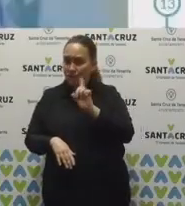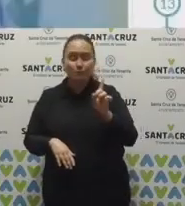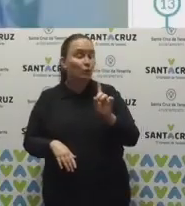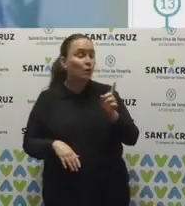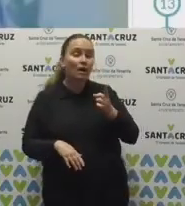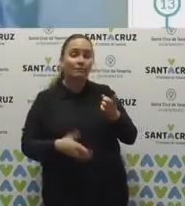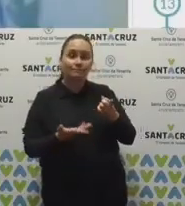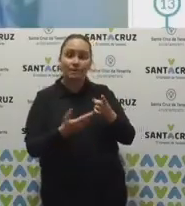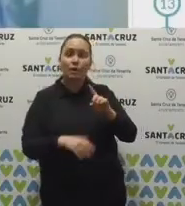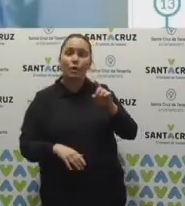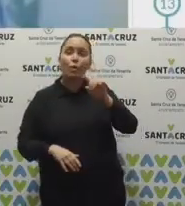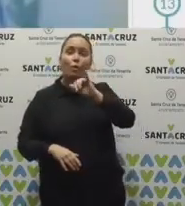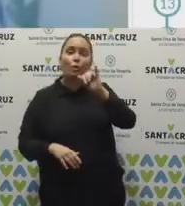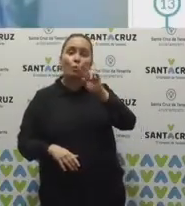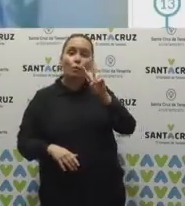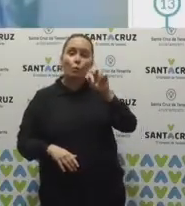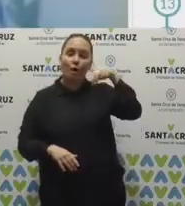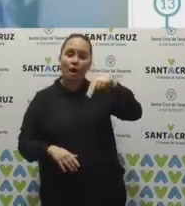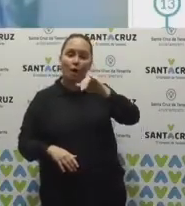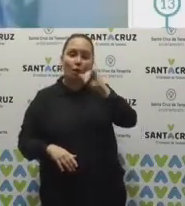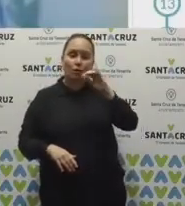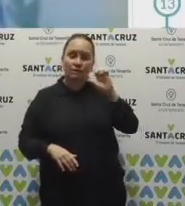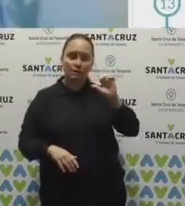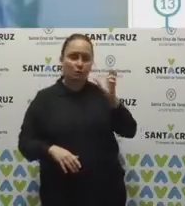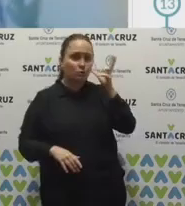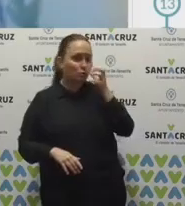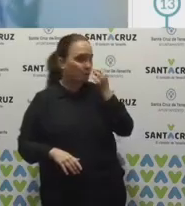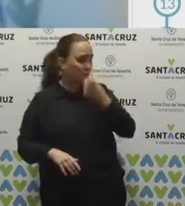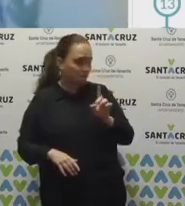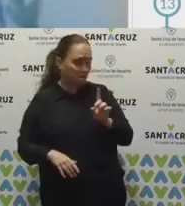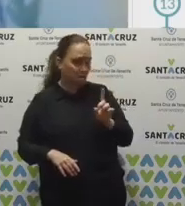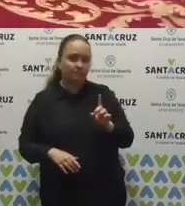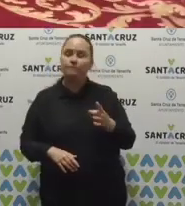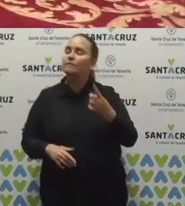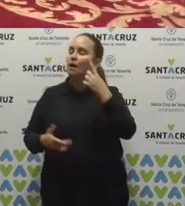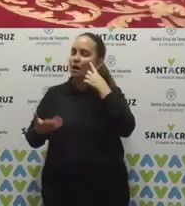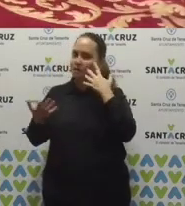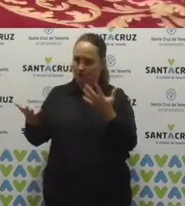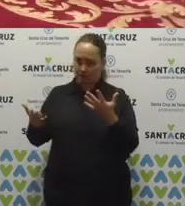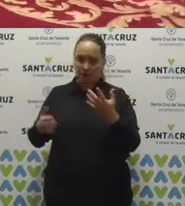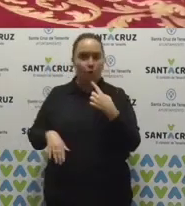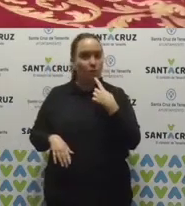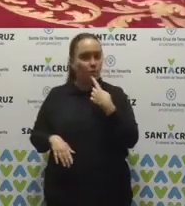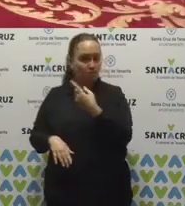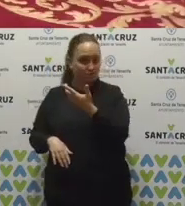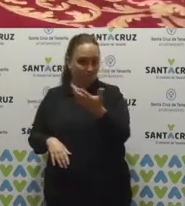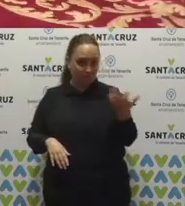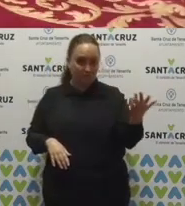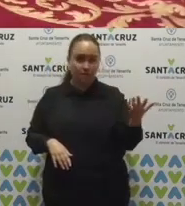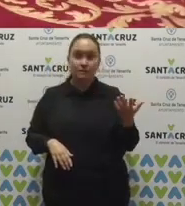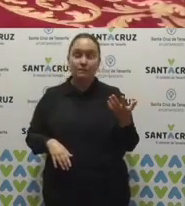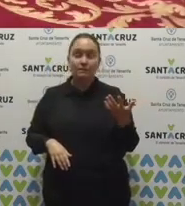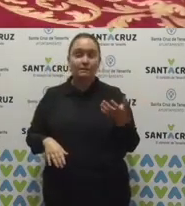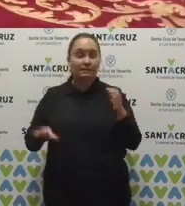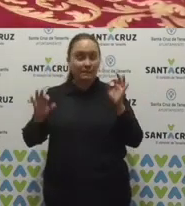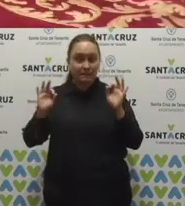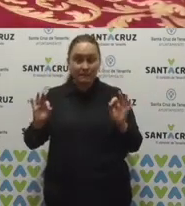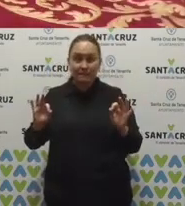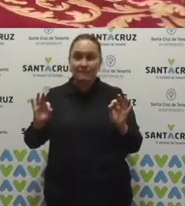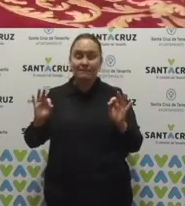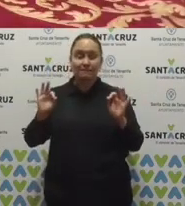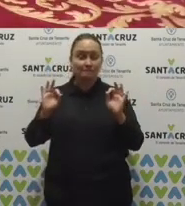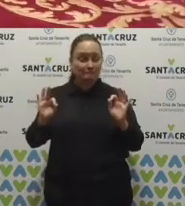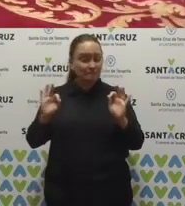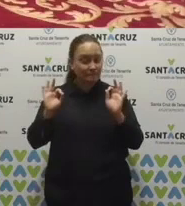jose vamos lo voy a decir para todos y sobre todo el que está